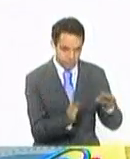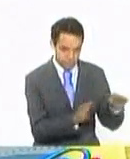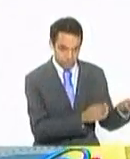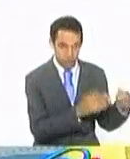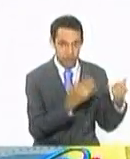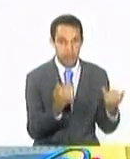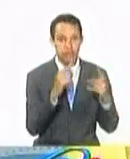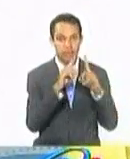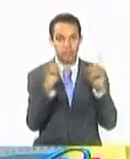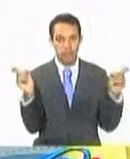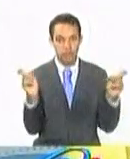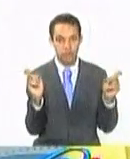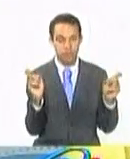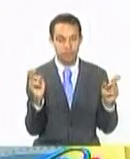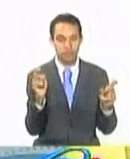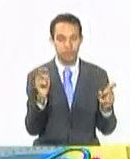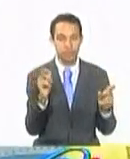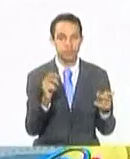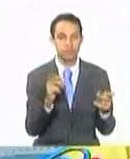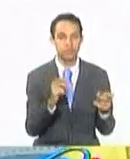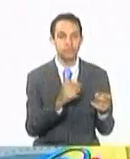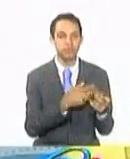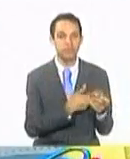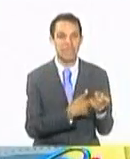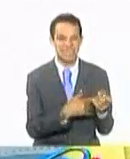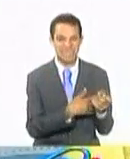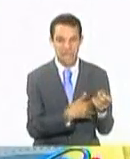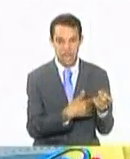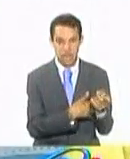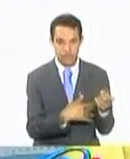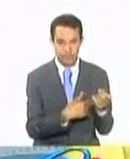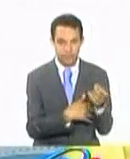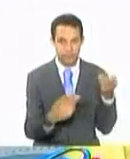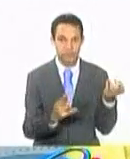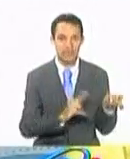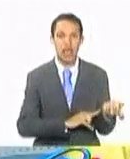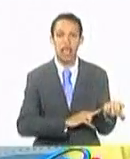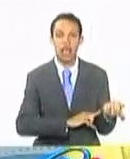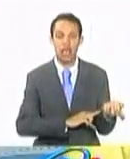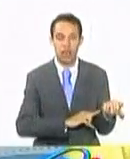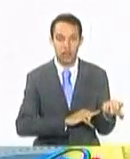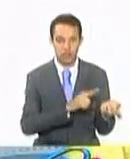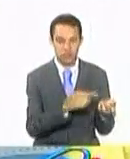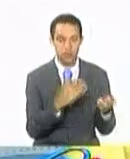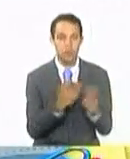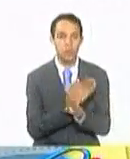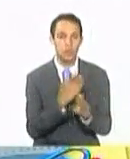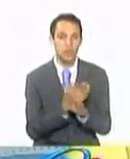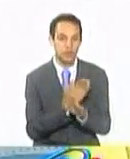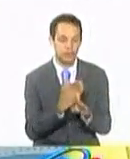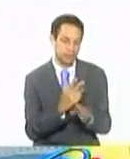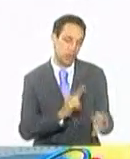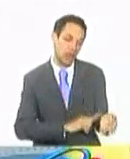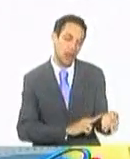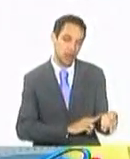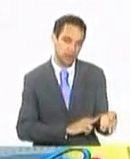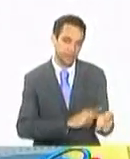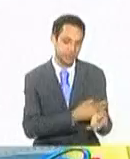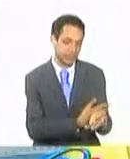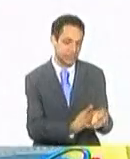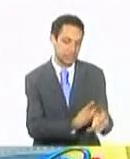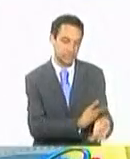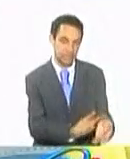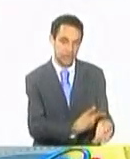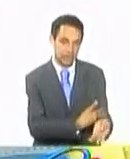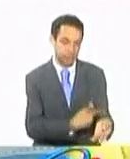el caso de la hipoglicemia o digamos los exámenes de azúcar porque el examen nos dice que hay una hipoglicemia pero ella fue a que sean